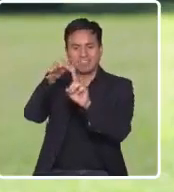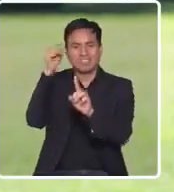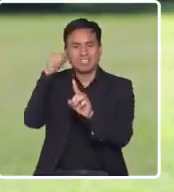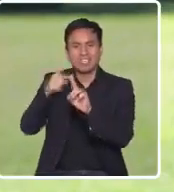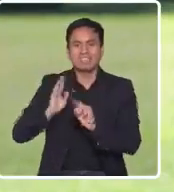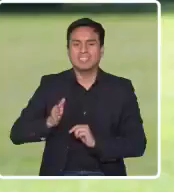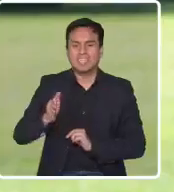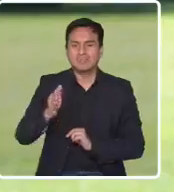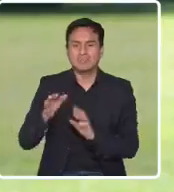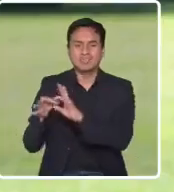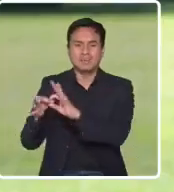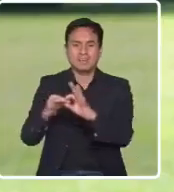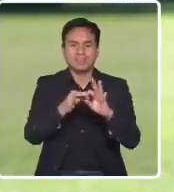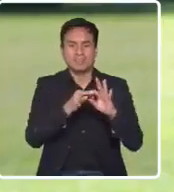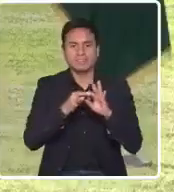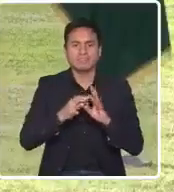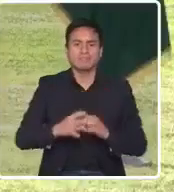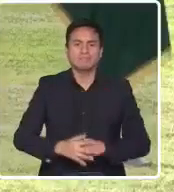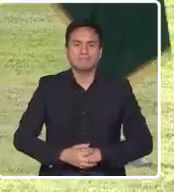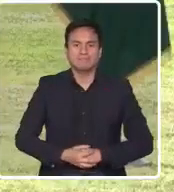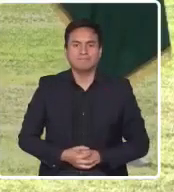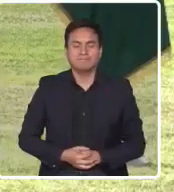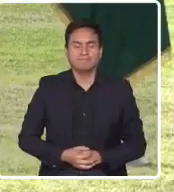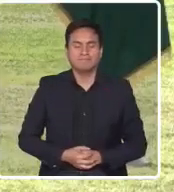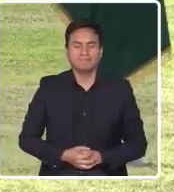línea seguiremos. Muchísimas gracias.